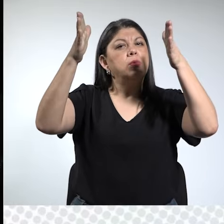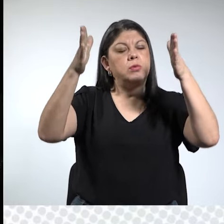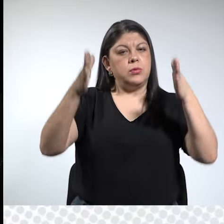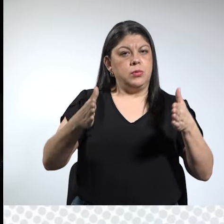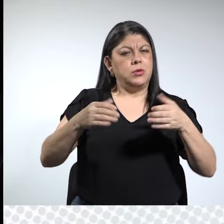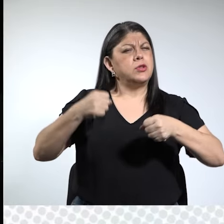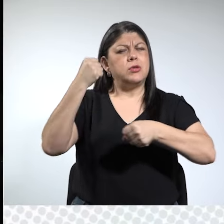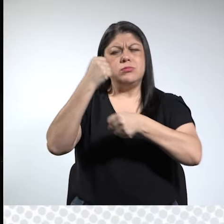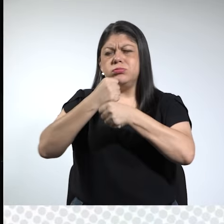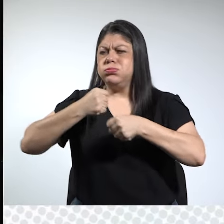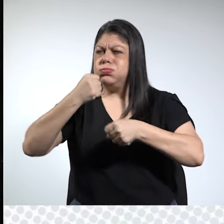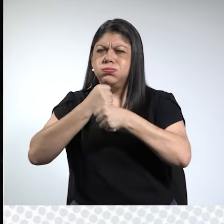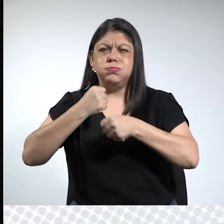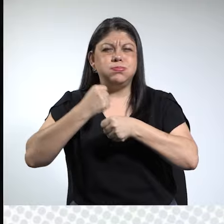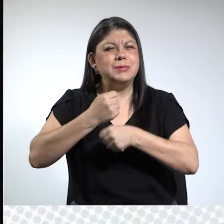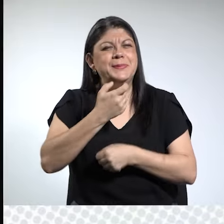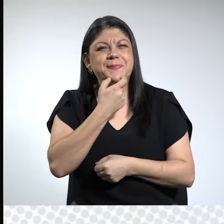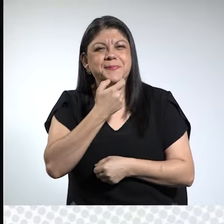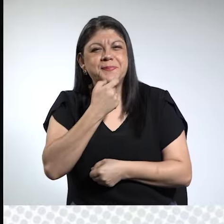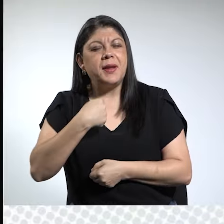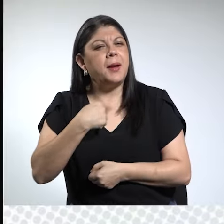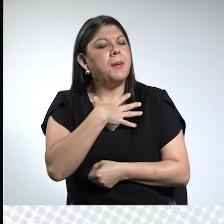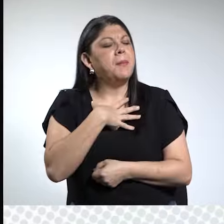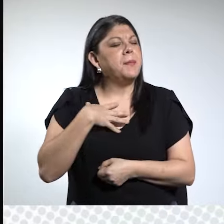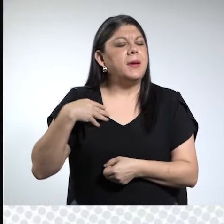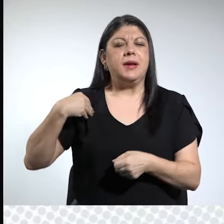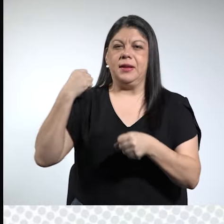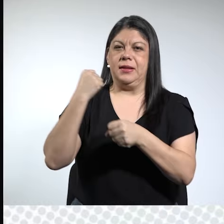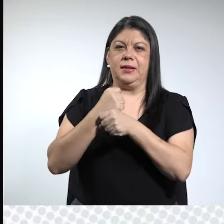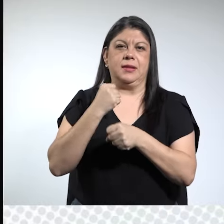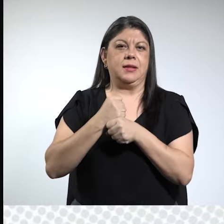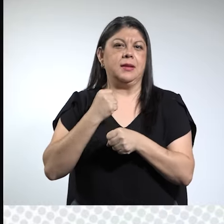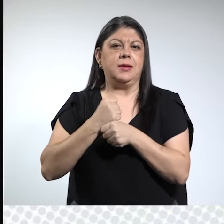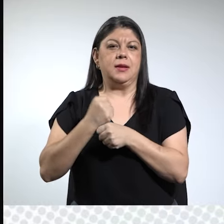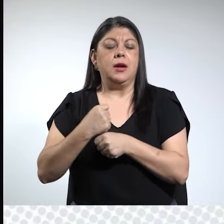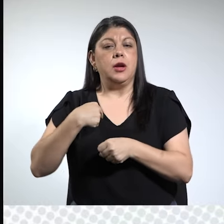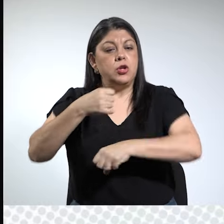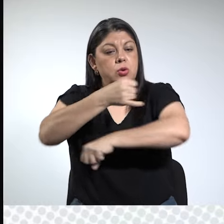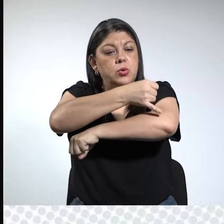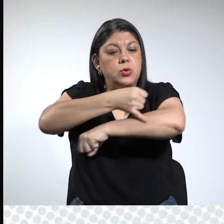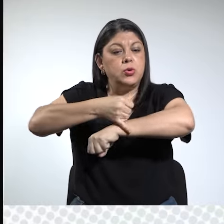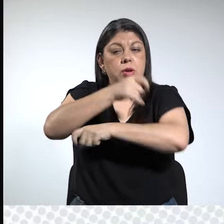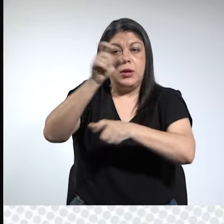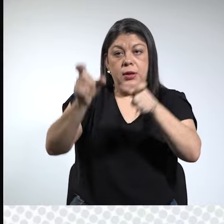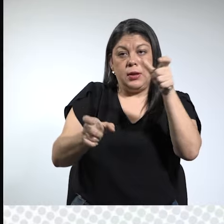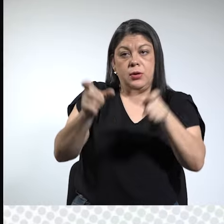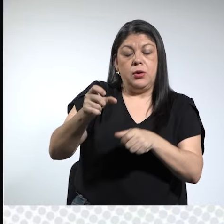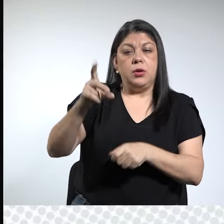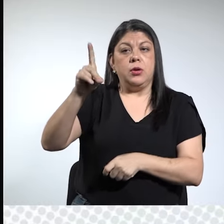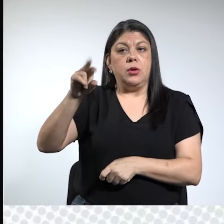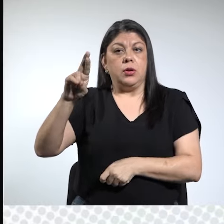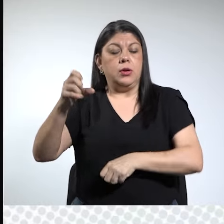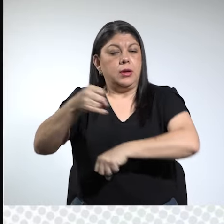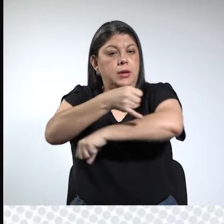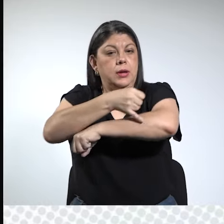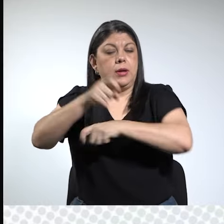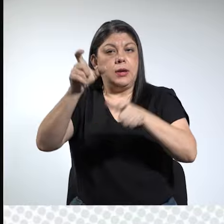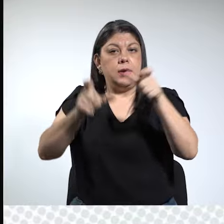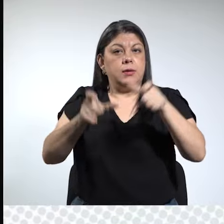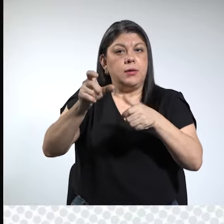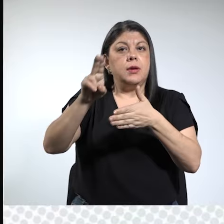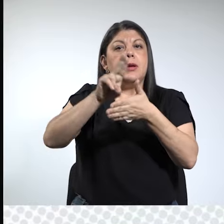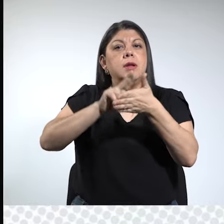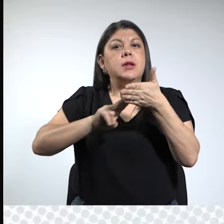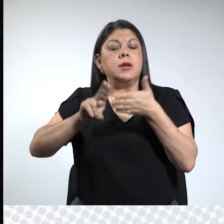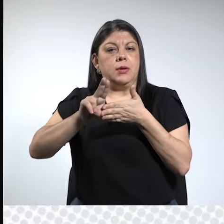costarricense breteador. Lo que más me gusta es trabajar. Soy ingeniero civil, tengo un doctorado en ingeniería civil de la